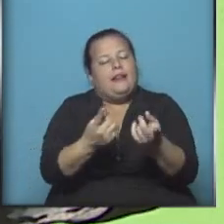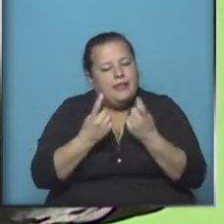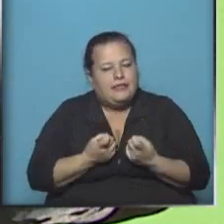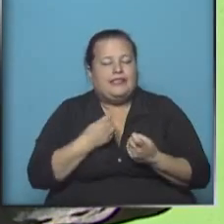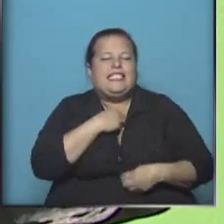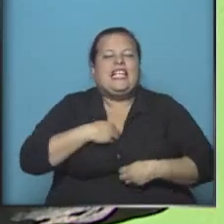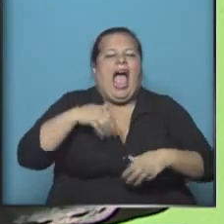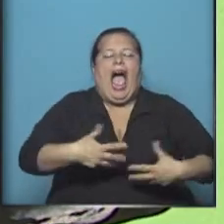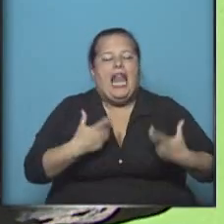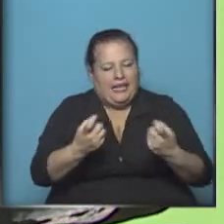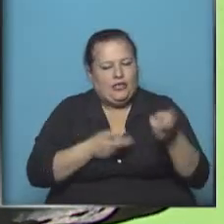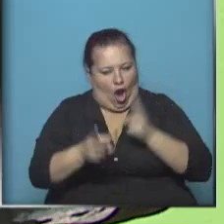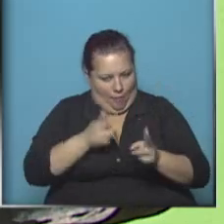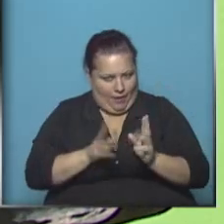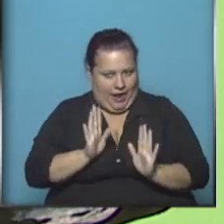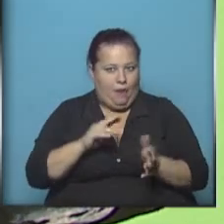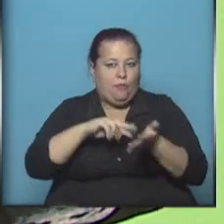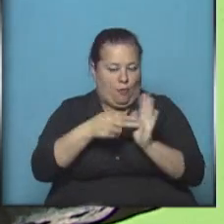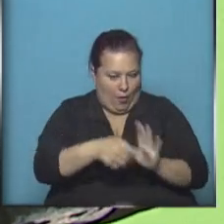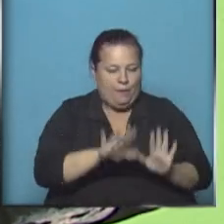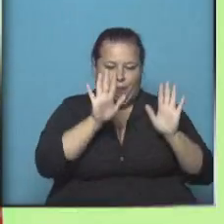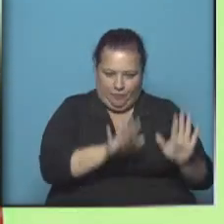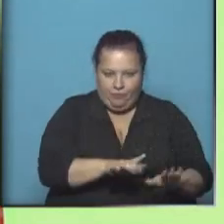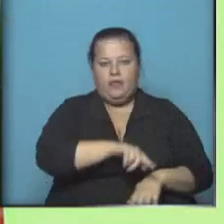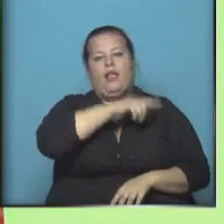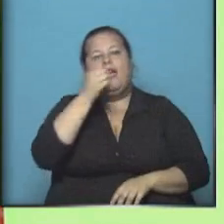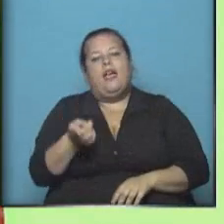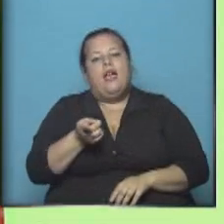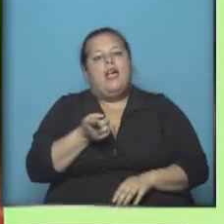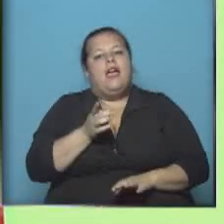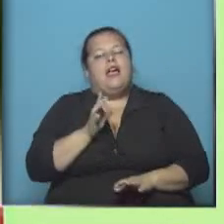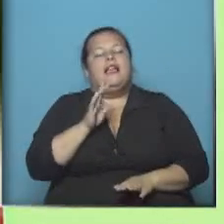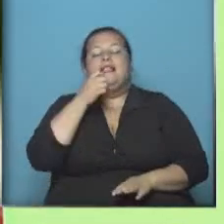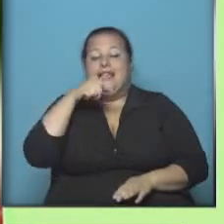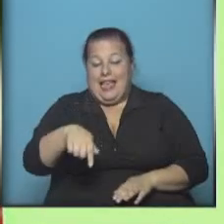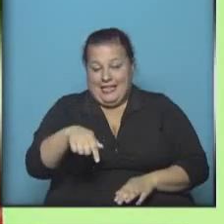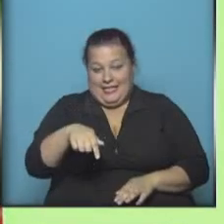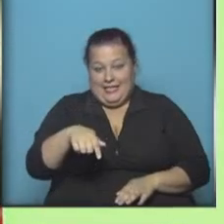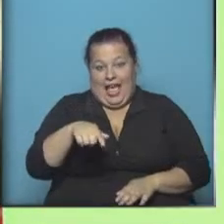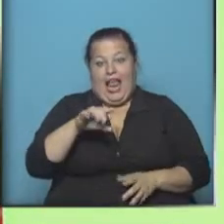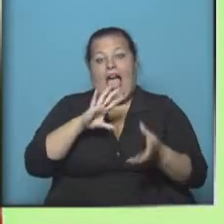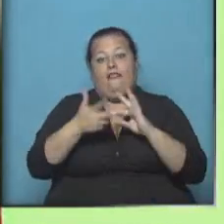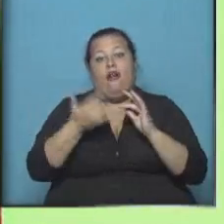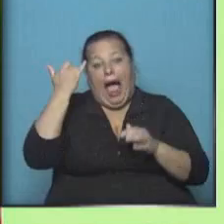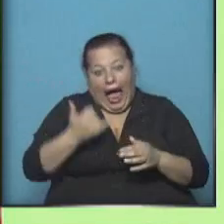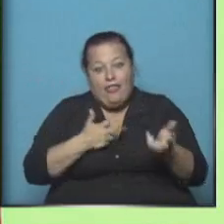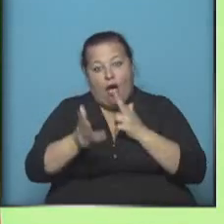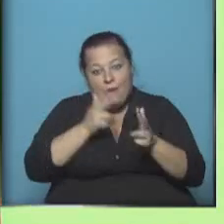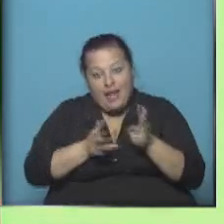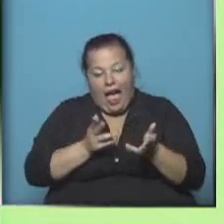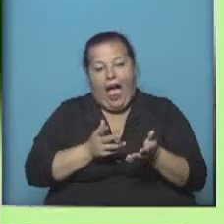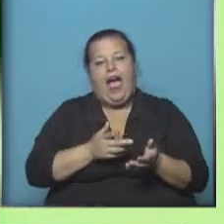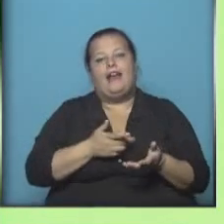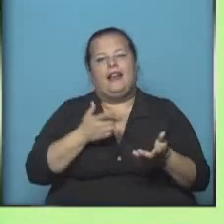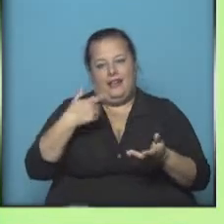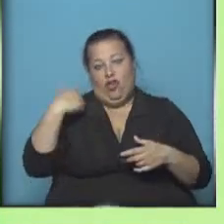refieren síntomas. Claro, ¿sí? Por está esa bien. Alteración. Ahora, el hecho de que este recurso esté, y